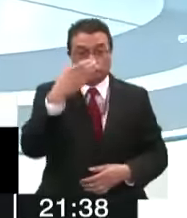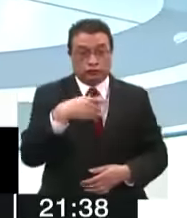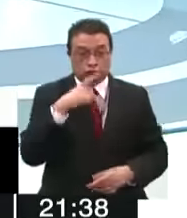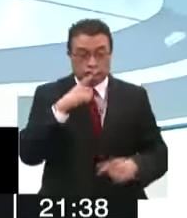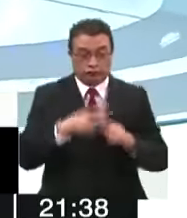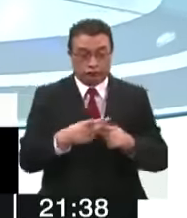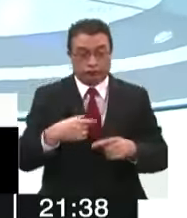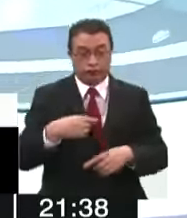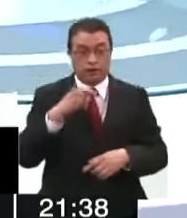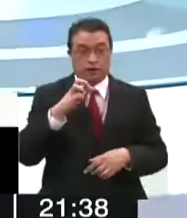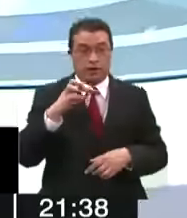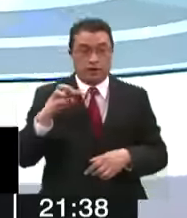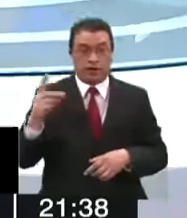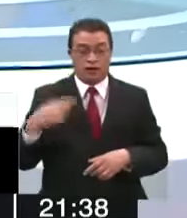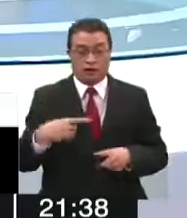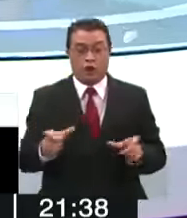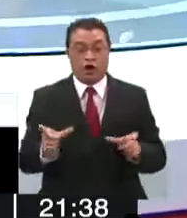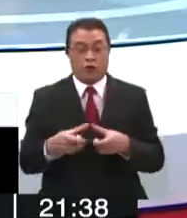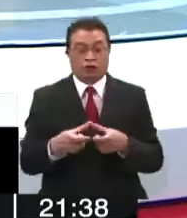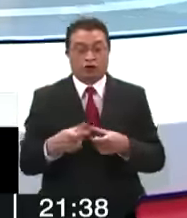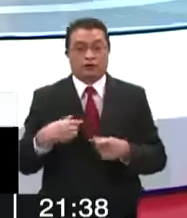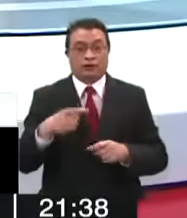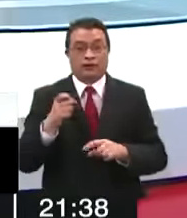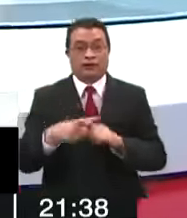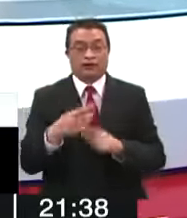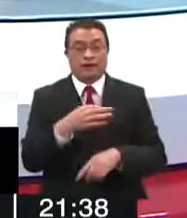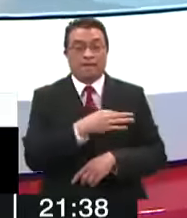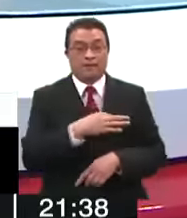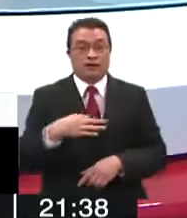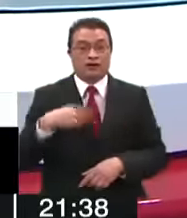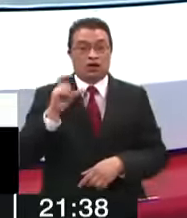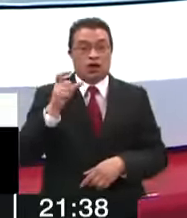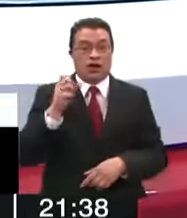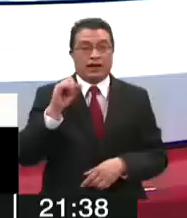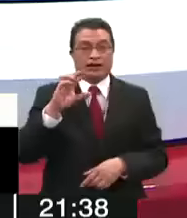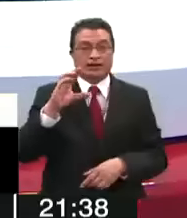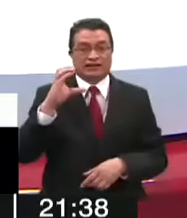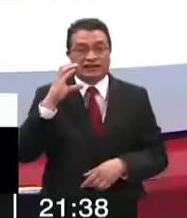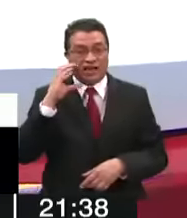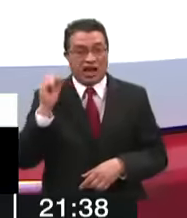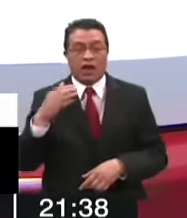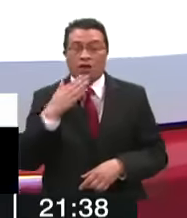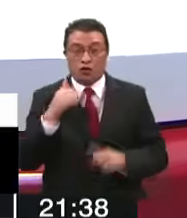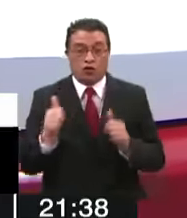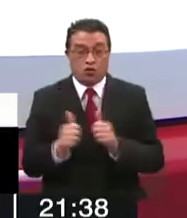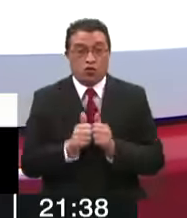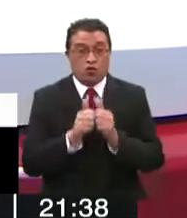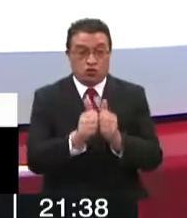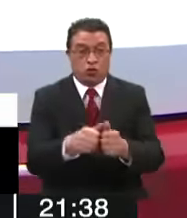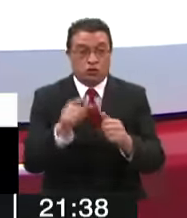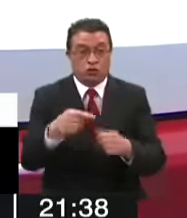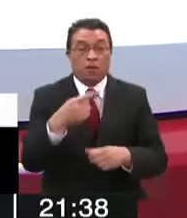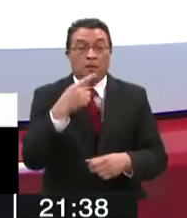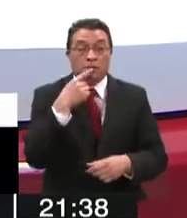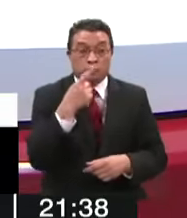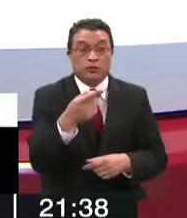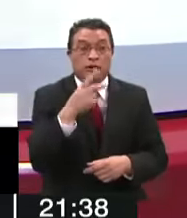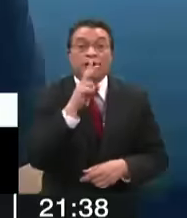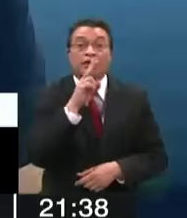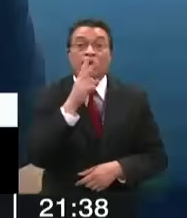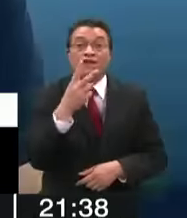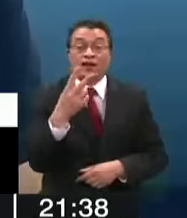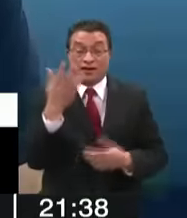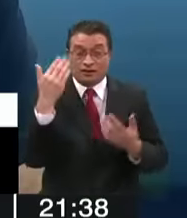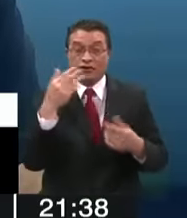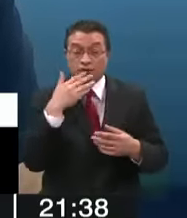por mi partido para esa comisión, junto con el ministro Álvaro García. De hecho, le pregunté el día, en un programa de televisión nacional,